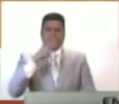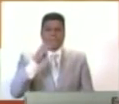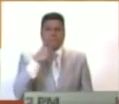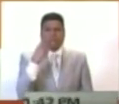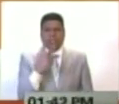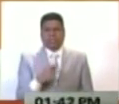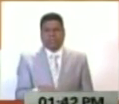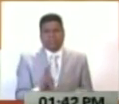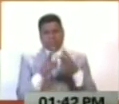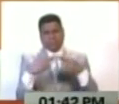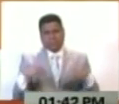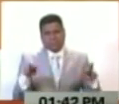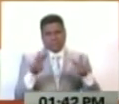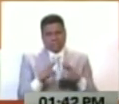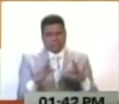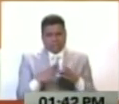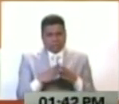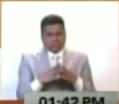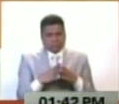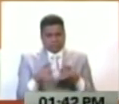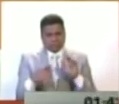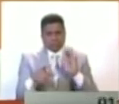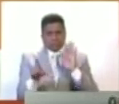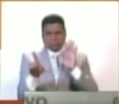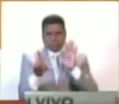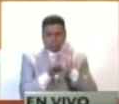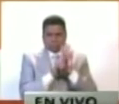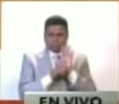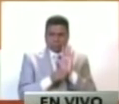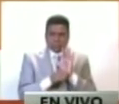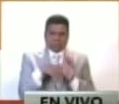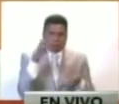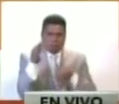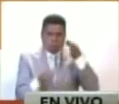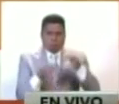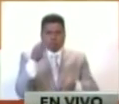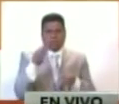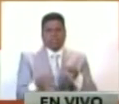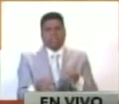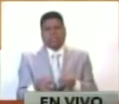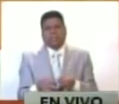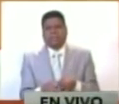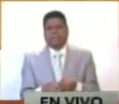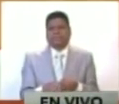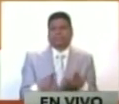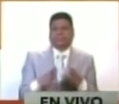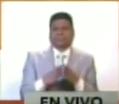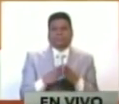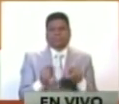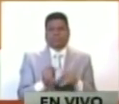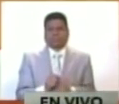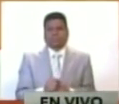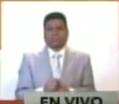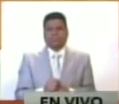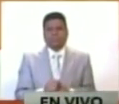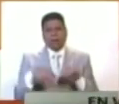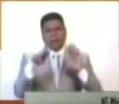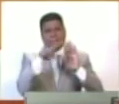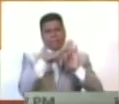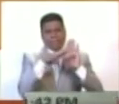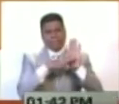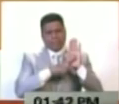de artimañas antijurídicas, no jurídicas, antijurídicas, que violentan los tratados constitutivos, el Tratado de Asunción,